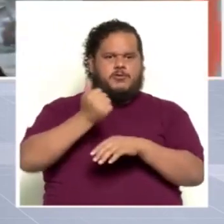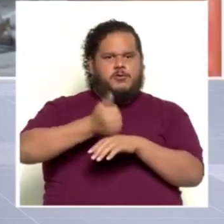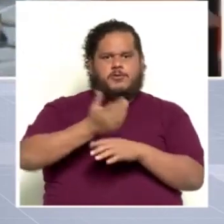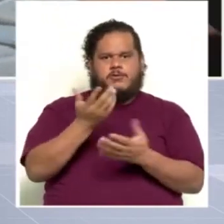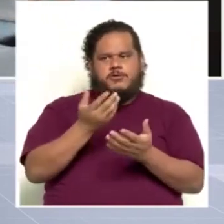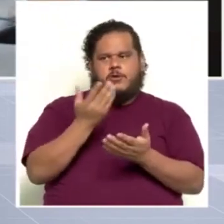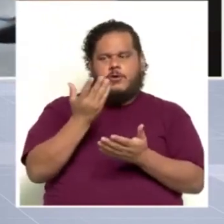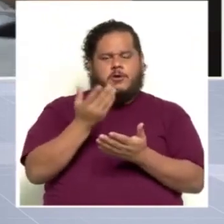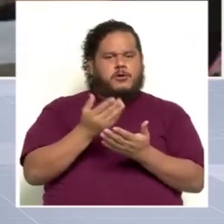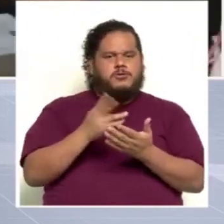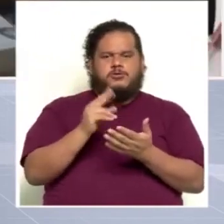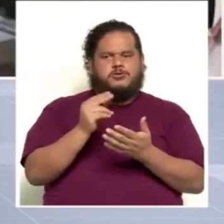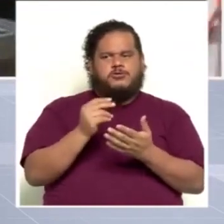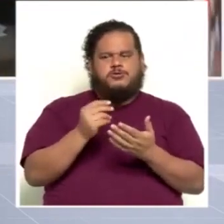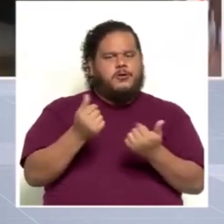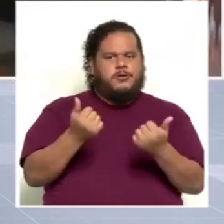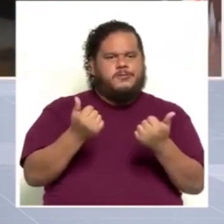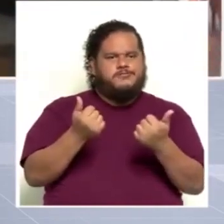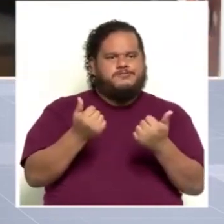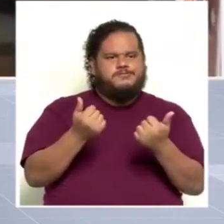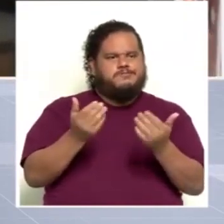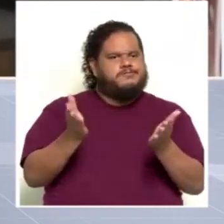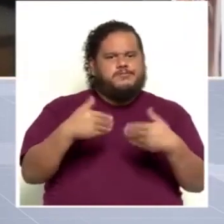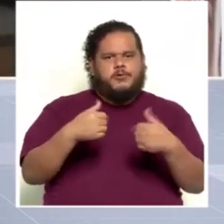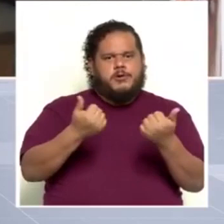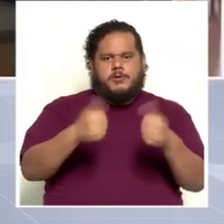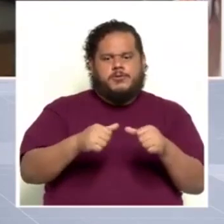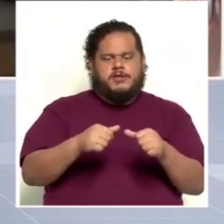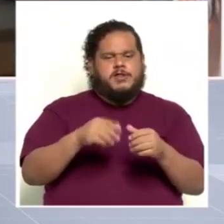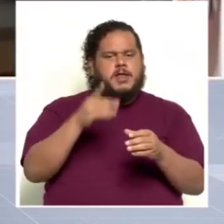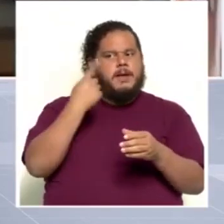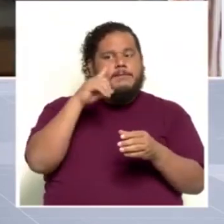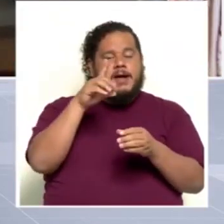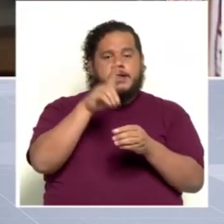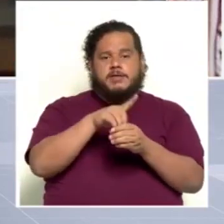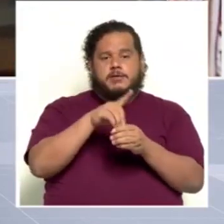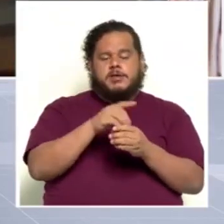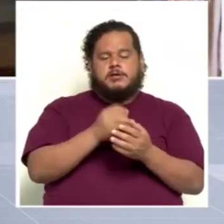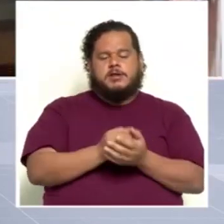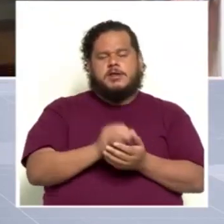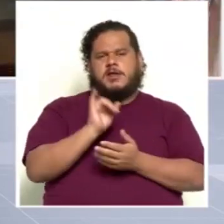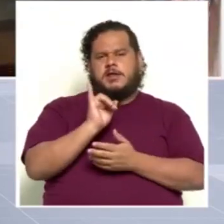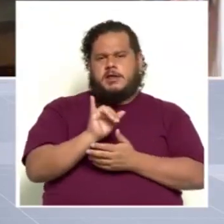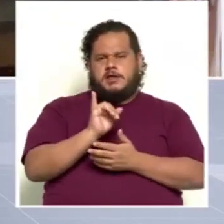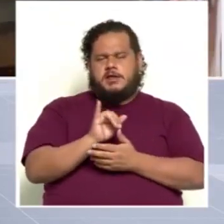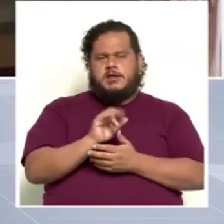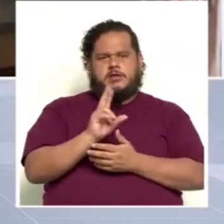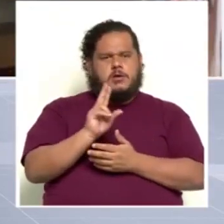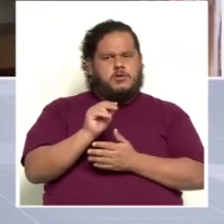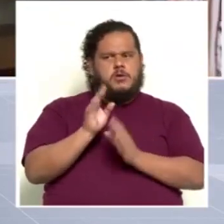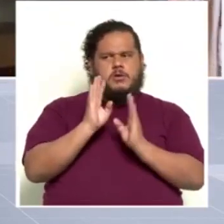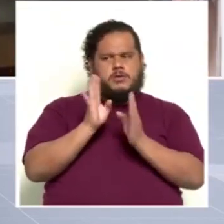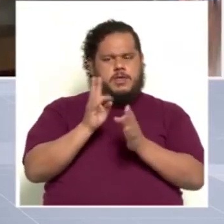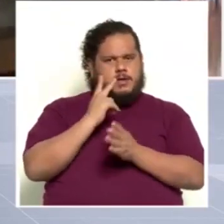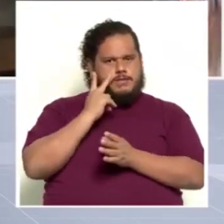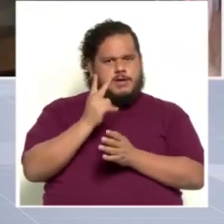la presidencia en realidad eran apuestas por diputaciones, y eso no deja ver